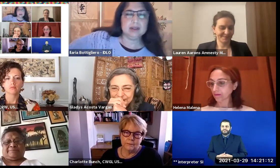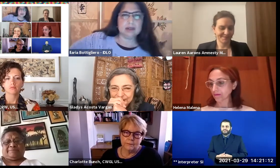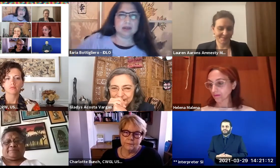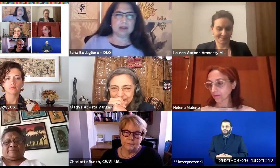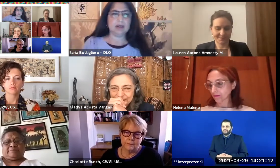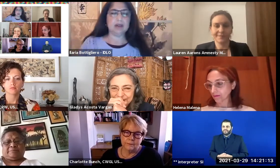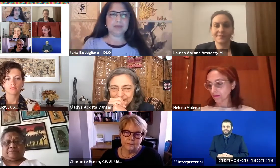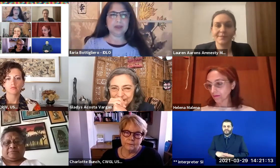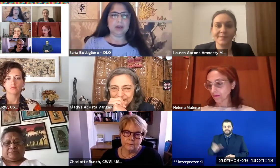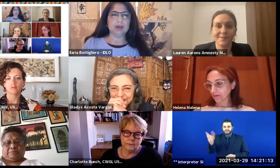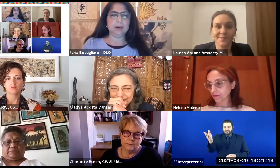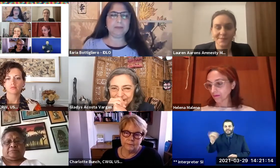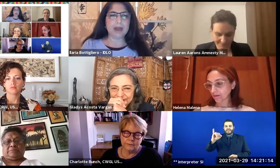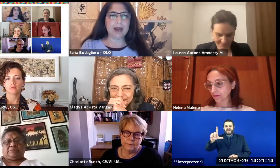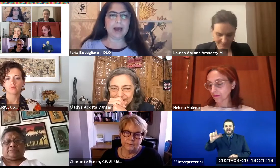Lauren.